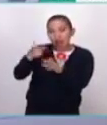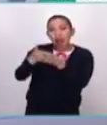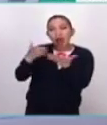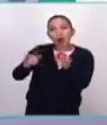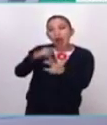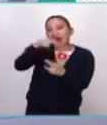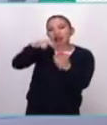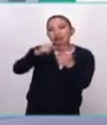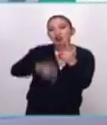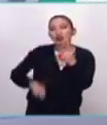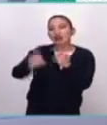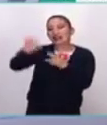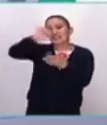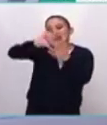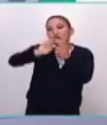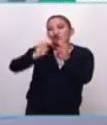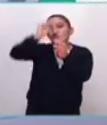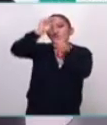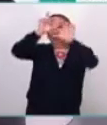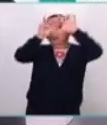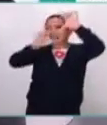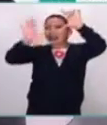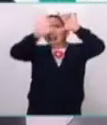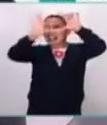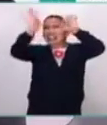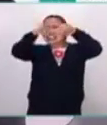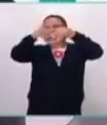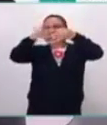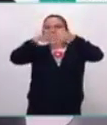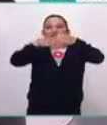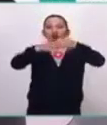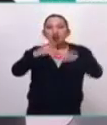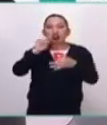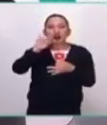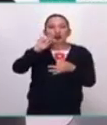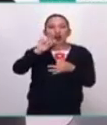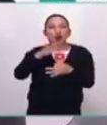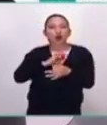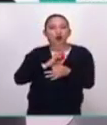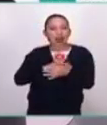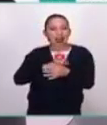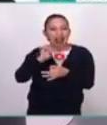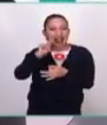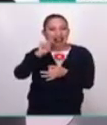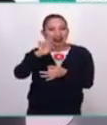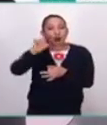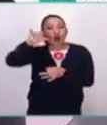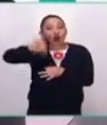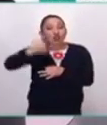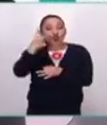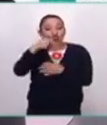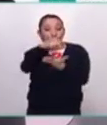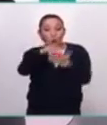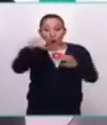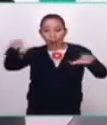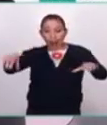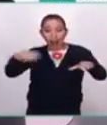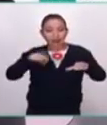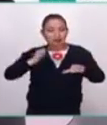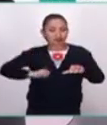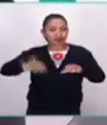la región centro-norte, muy cerca del Trópico de Cáncer, porque ahí tenemos un par de sitios